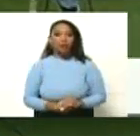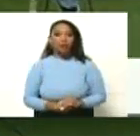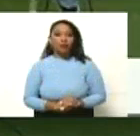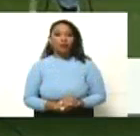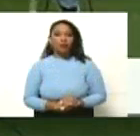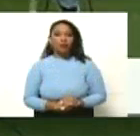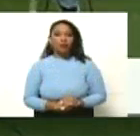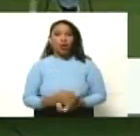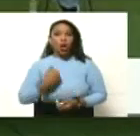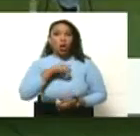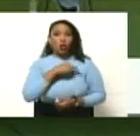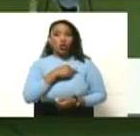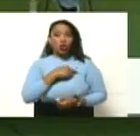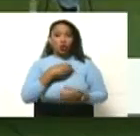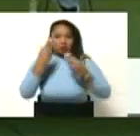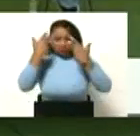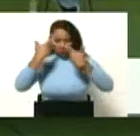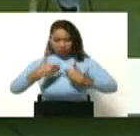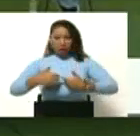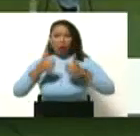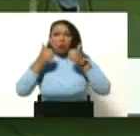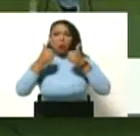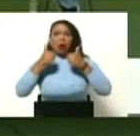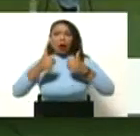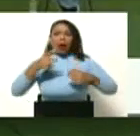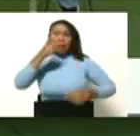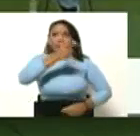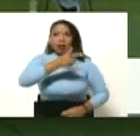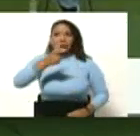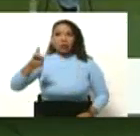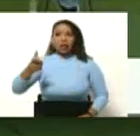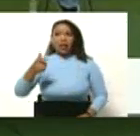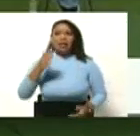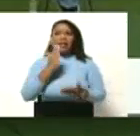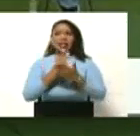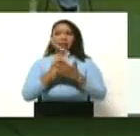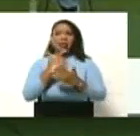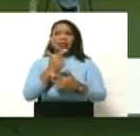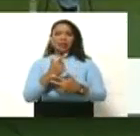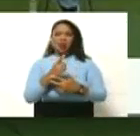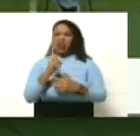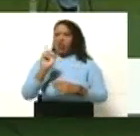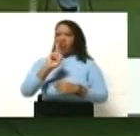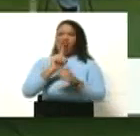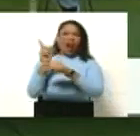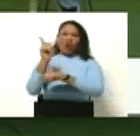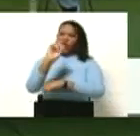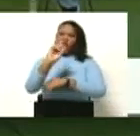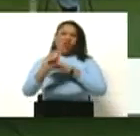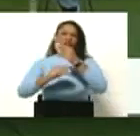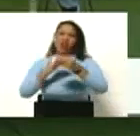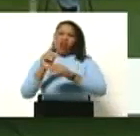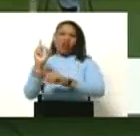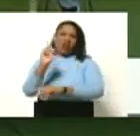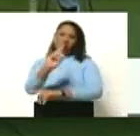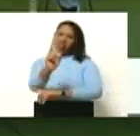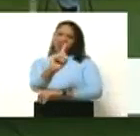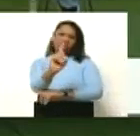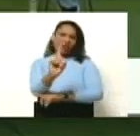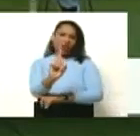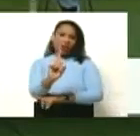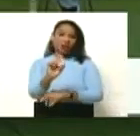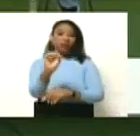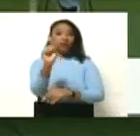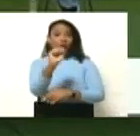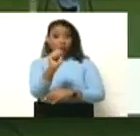Somos en esencia buena gente. Siempre decimos: no, vale, no va a hacer eso. No, no, ese no va a hacer eso, ¿eh? Y sí lo